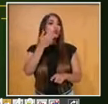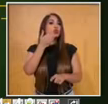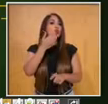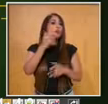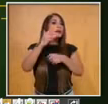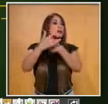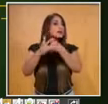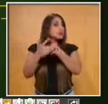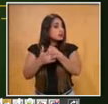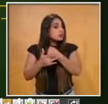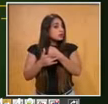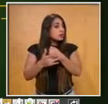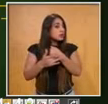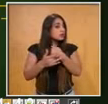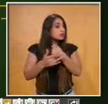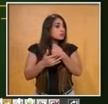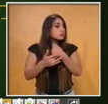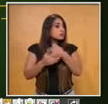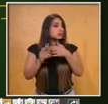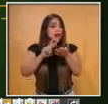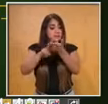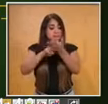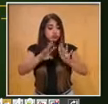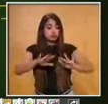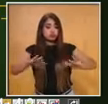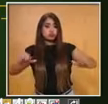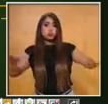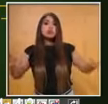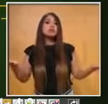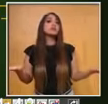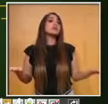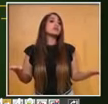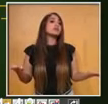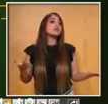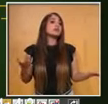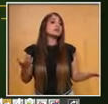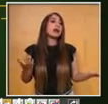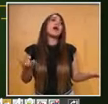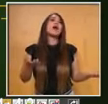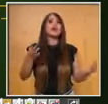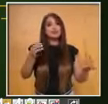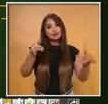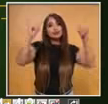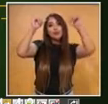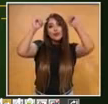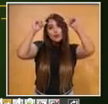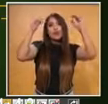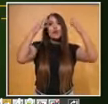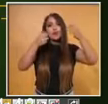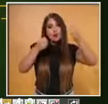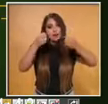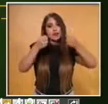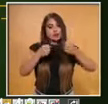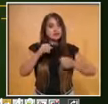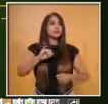come, pues, de 4 letras... Una vaca. Siguiente